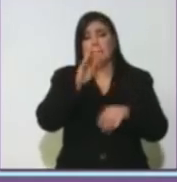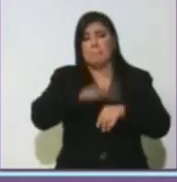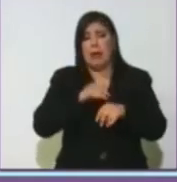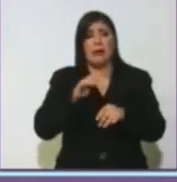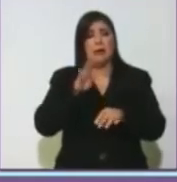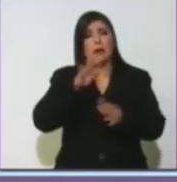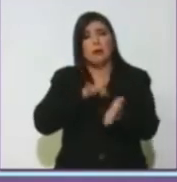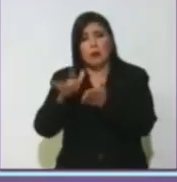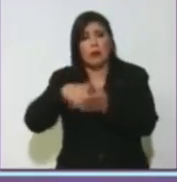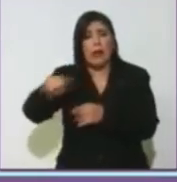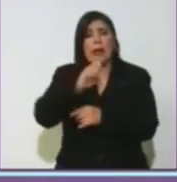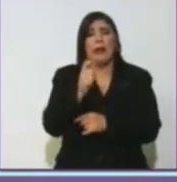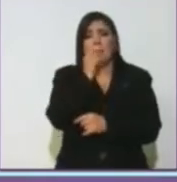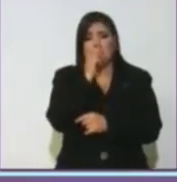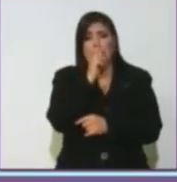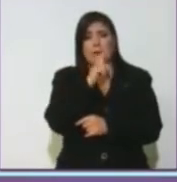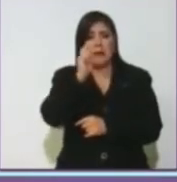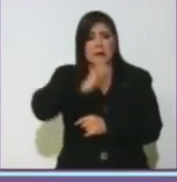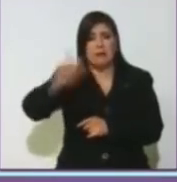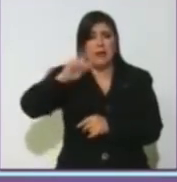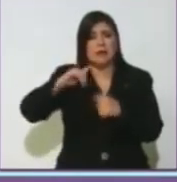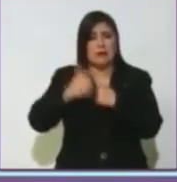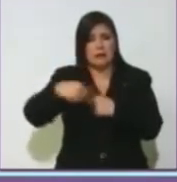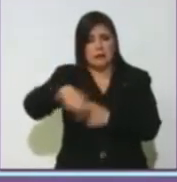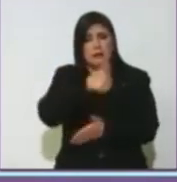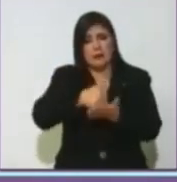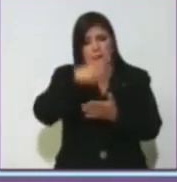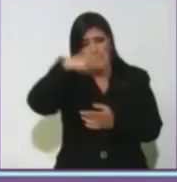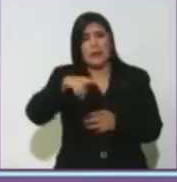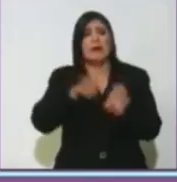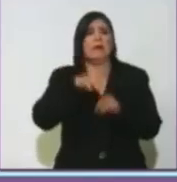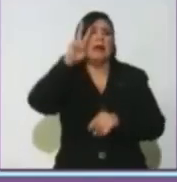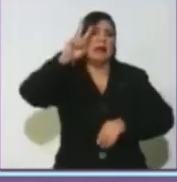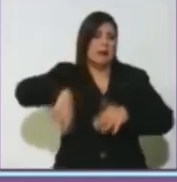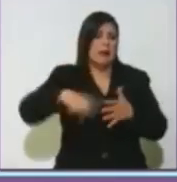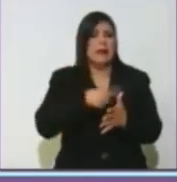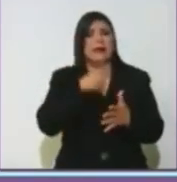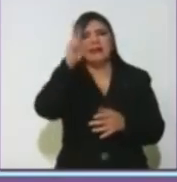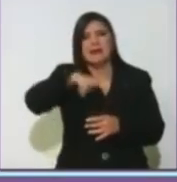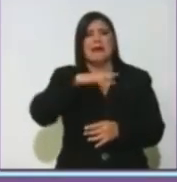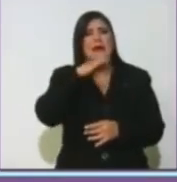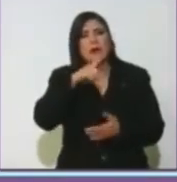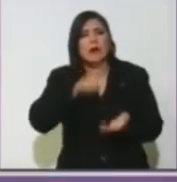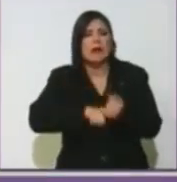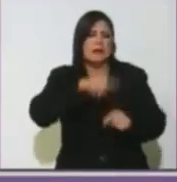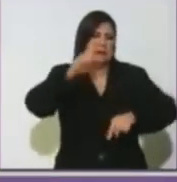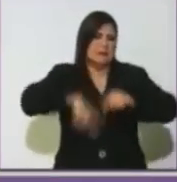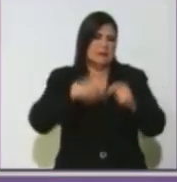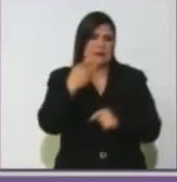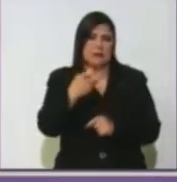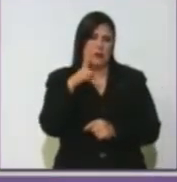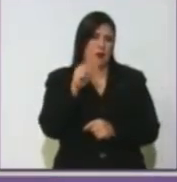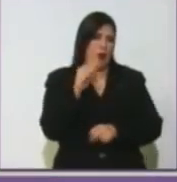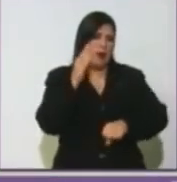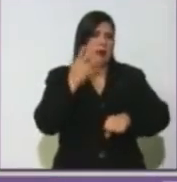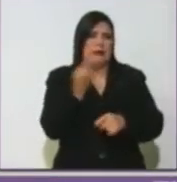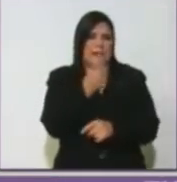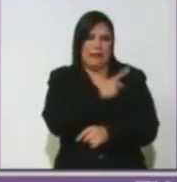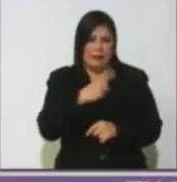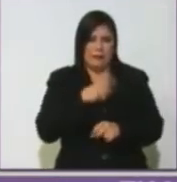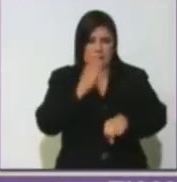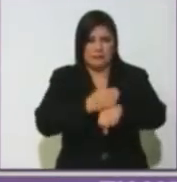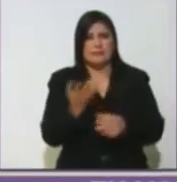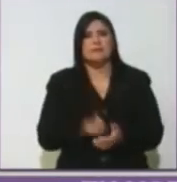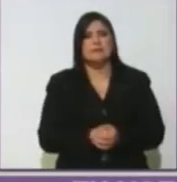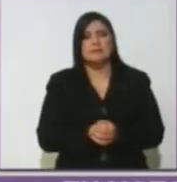tenido en mexico y quinto ser impunidad cero tolerancia a la impunidad muchas gracias dos minutos completos segundo